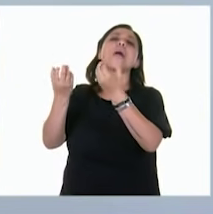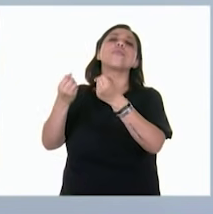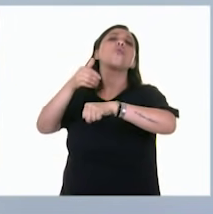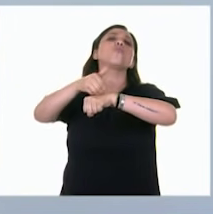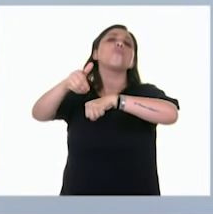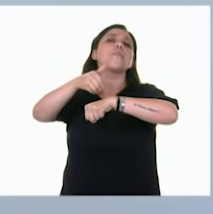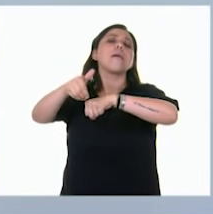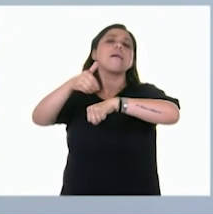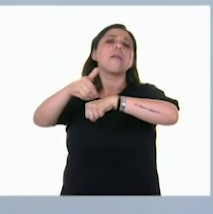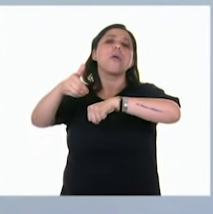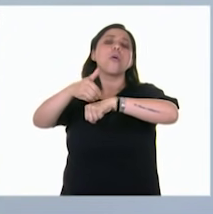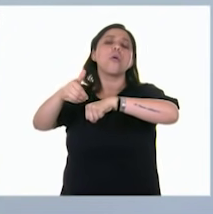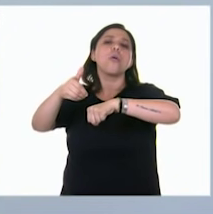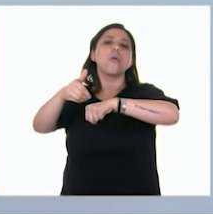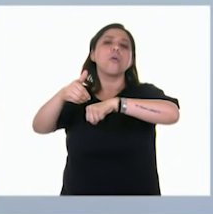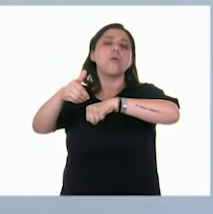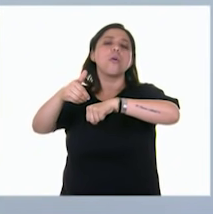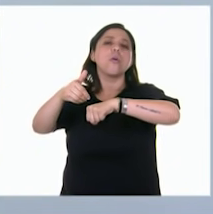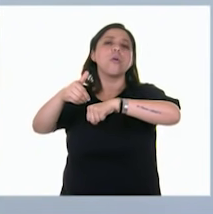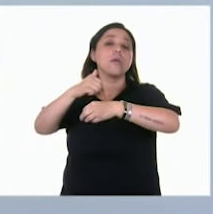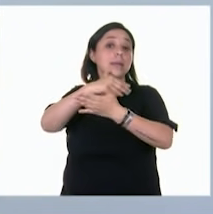habíamos visto.